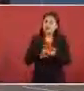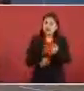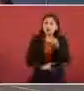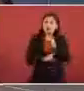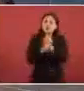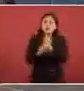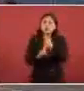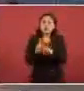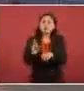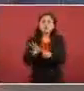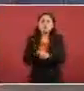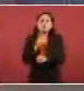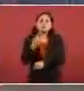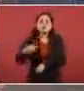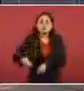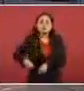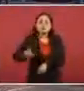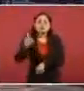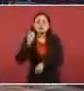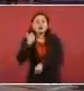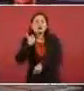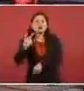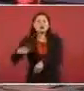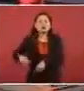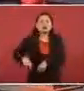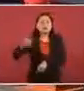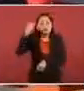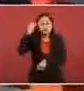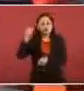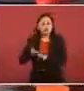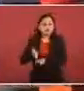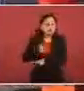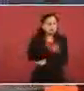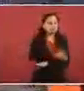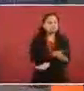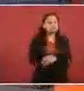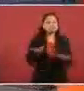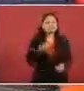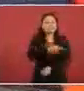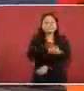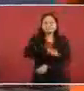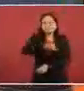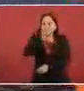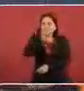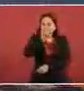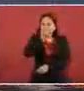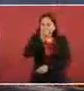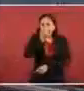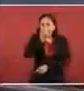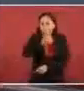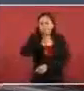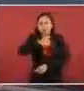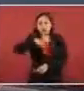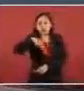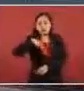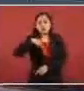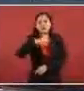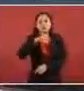política equivocada. No debe olvidarse, porque a